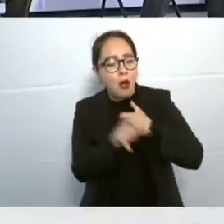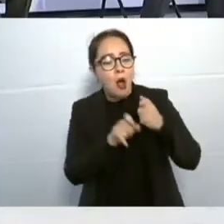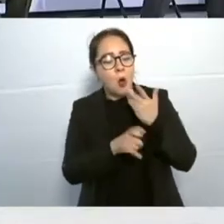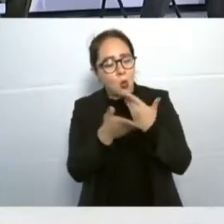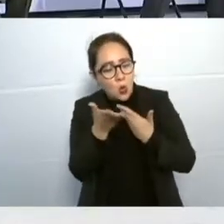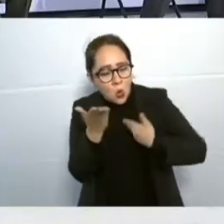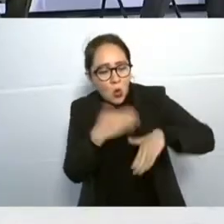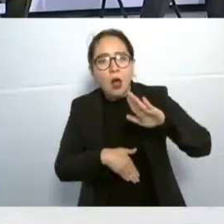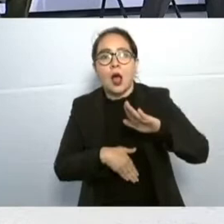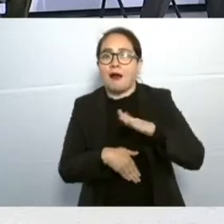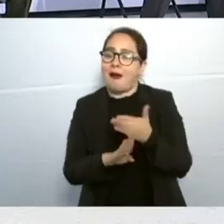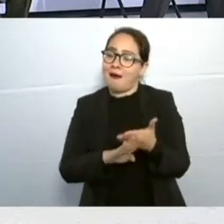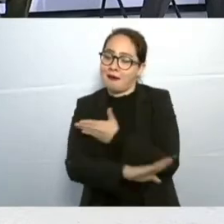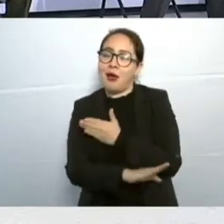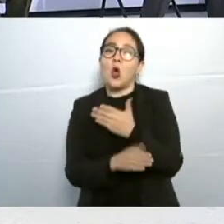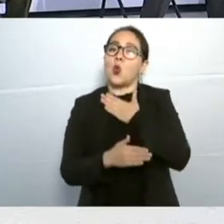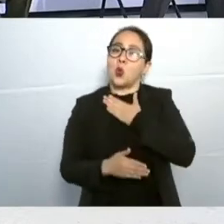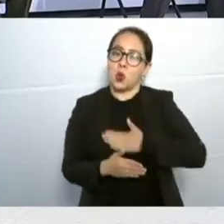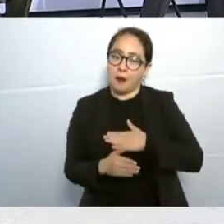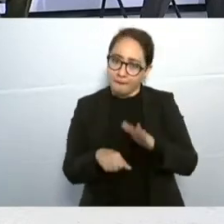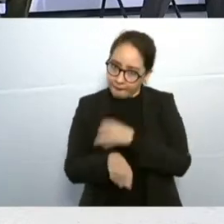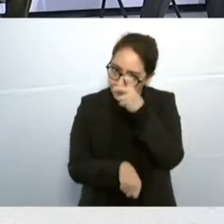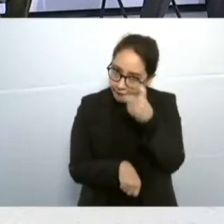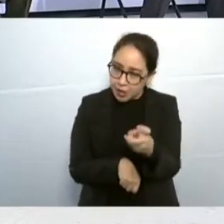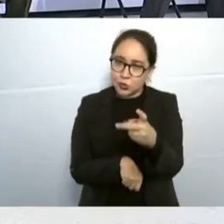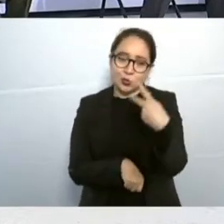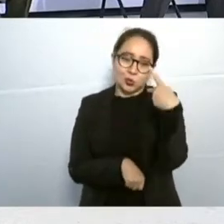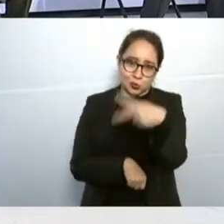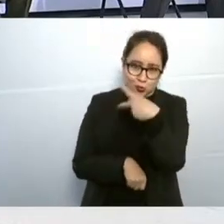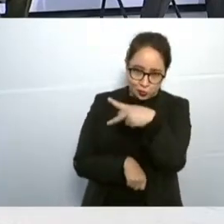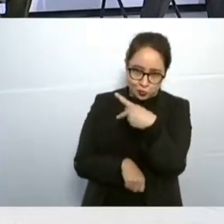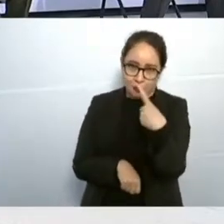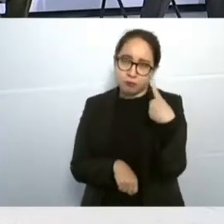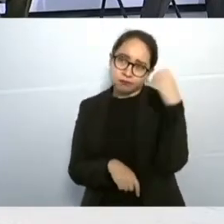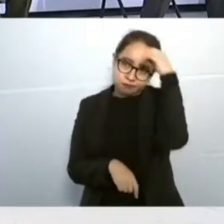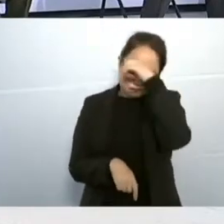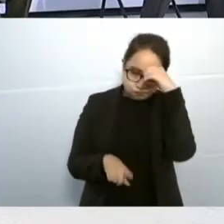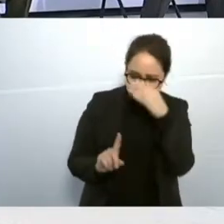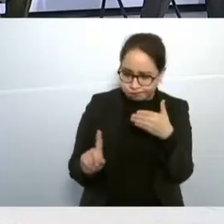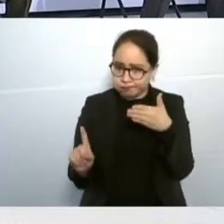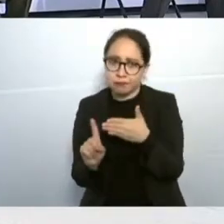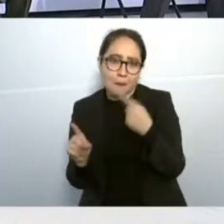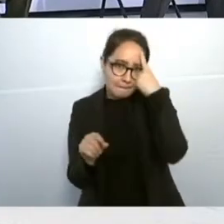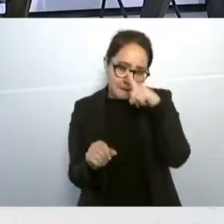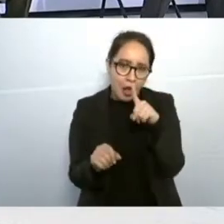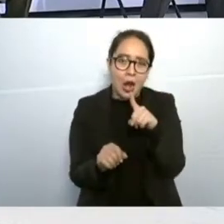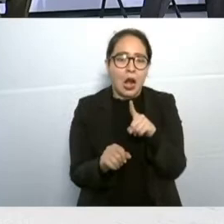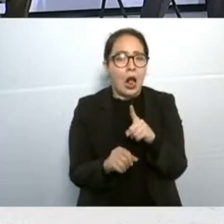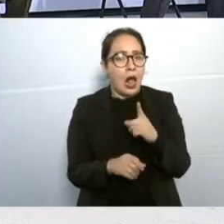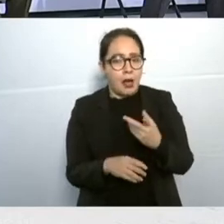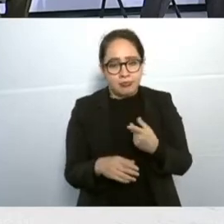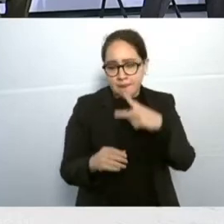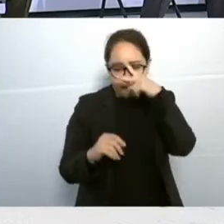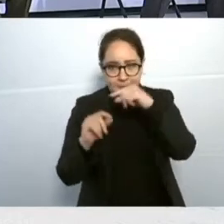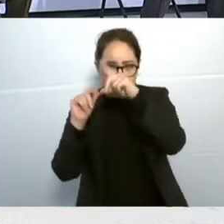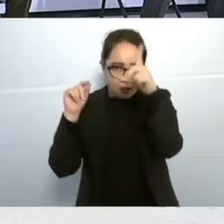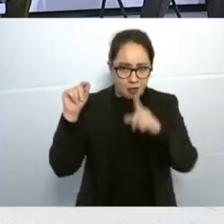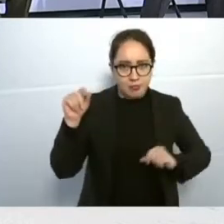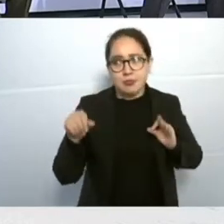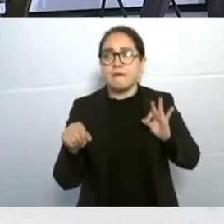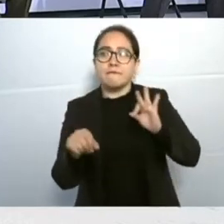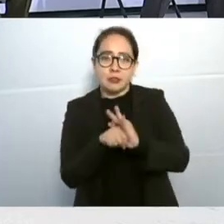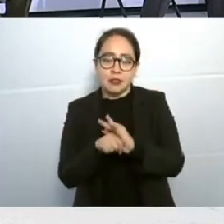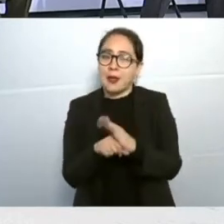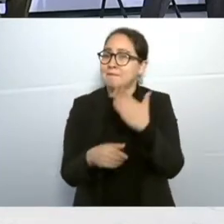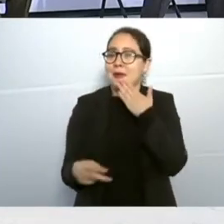justicia y por ello es congruente su posición en defensa de los bienes de la nación. Bienvenido